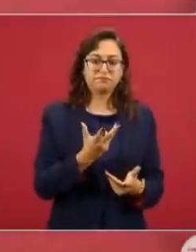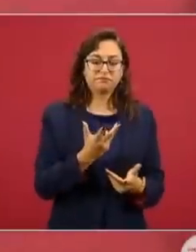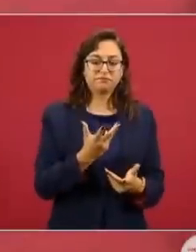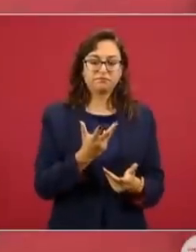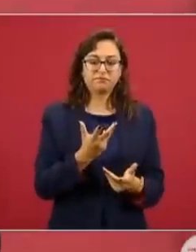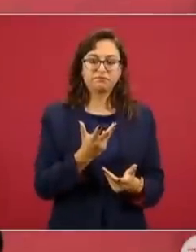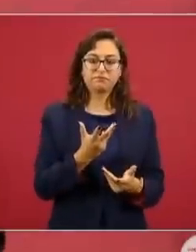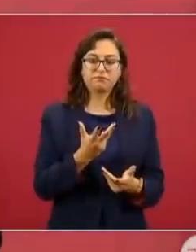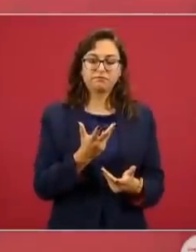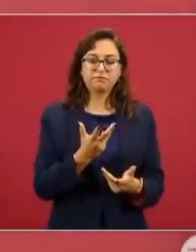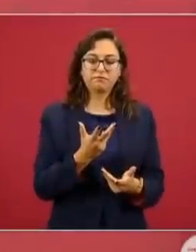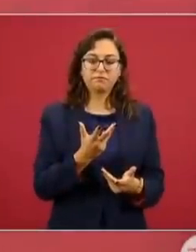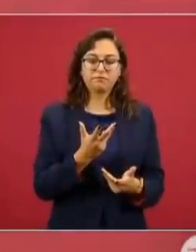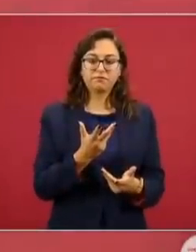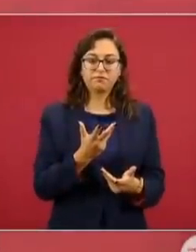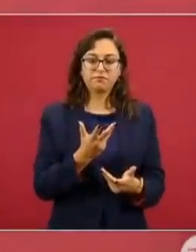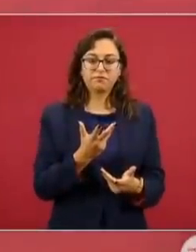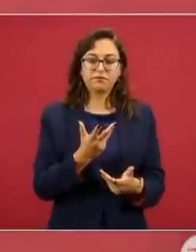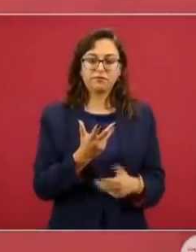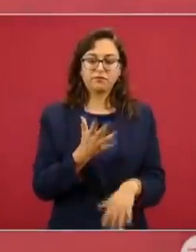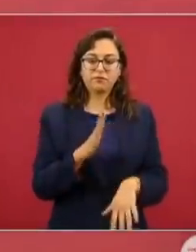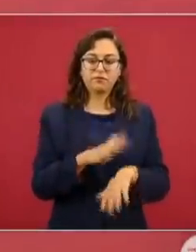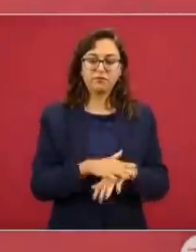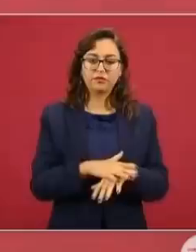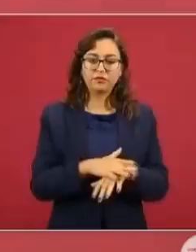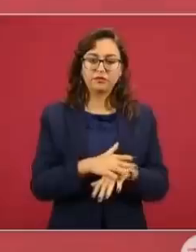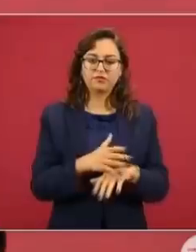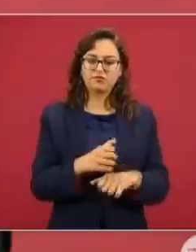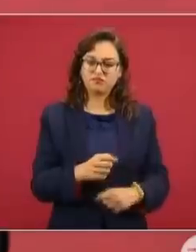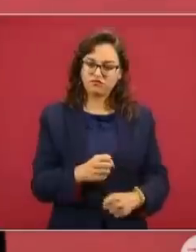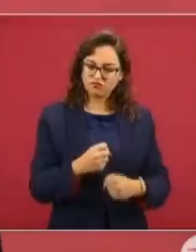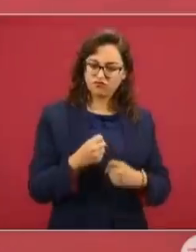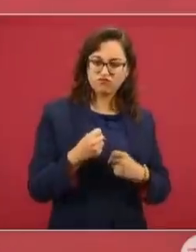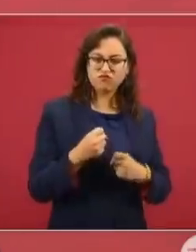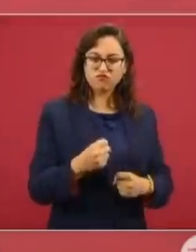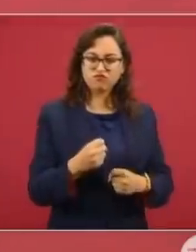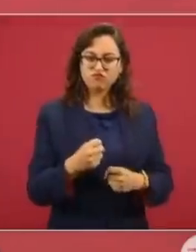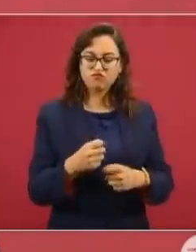manera más directa